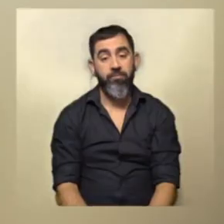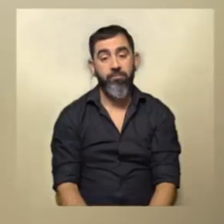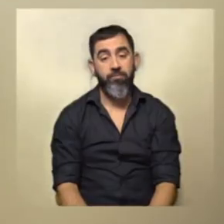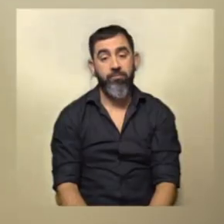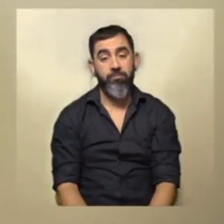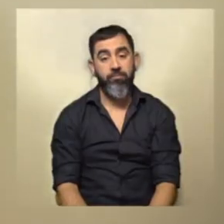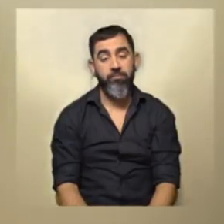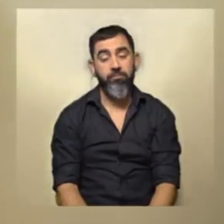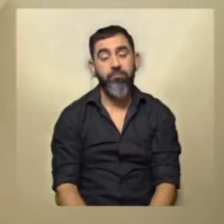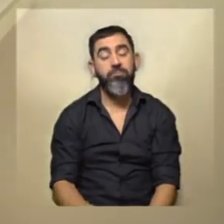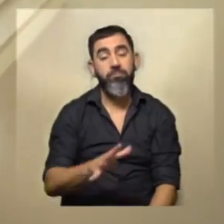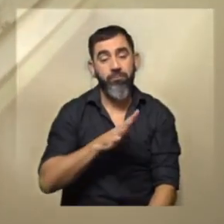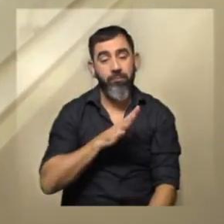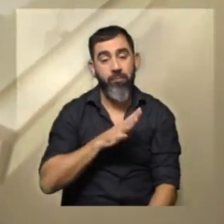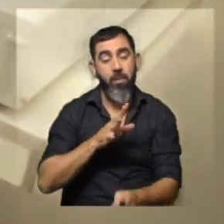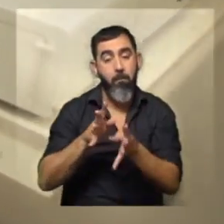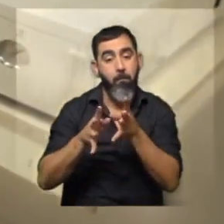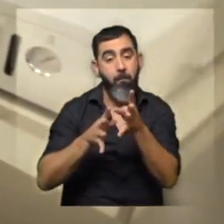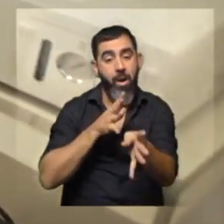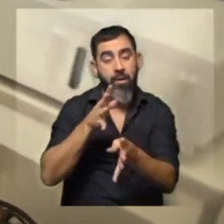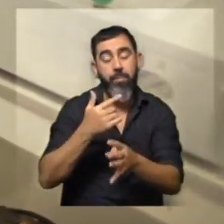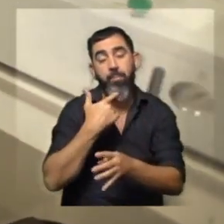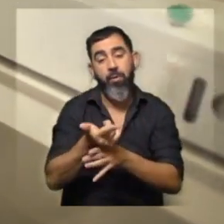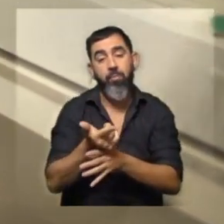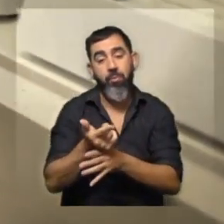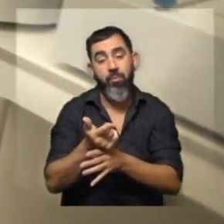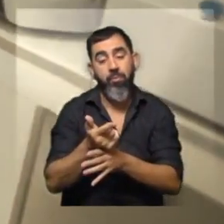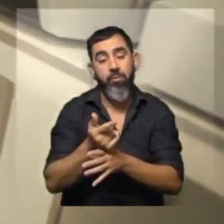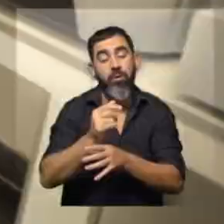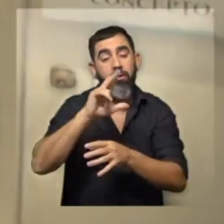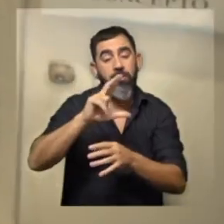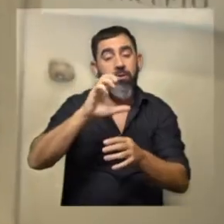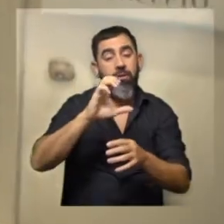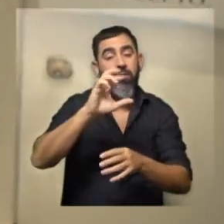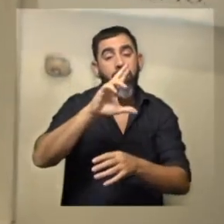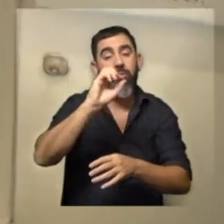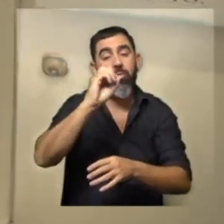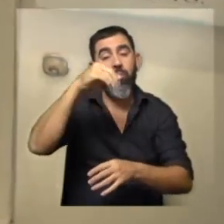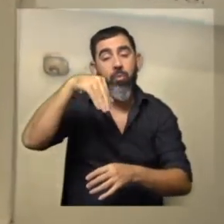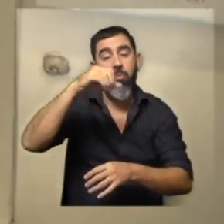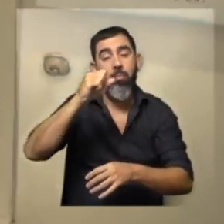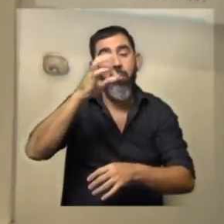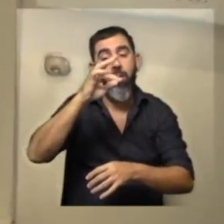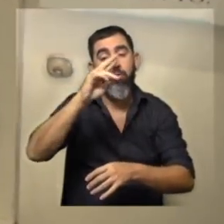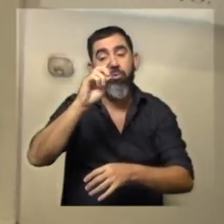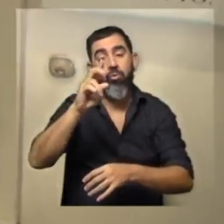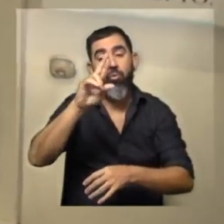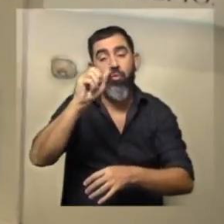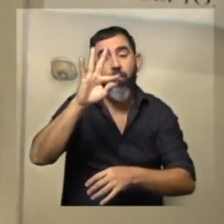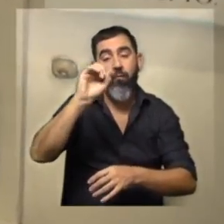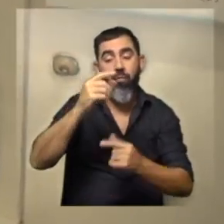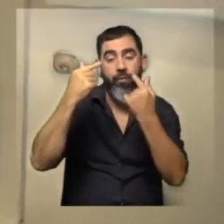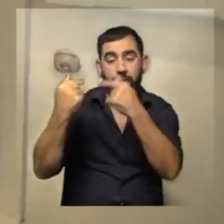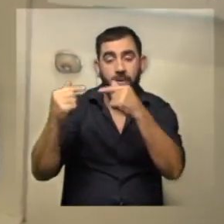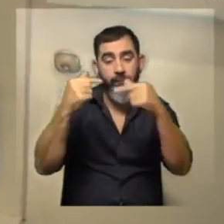El CEFI cuenta con equipos, por ejemplo, 3 cromatógrafos, de características diferentes,